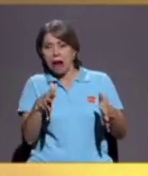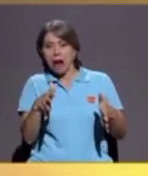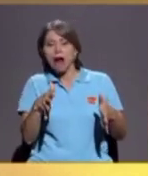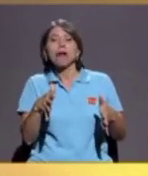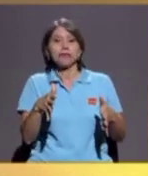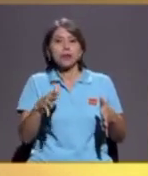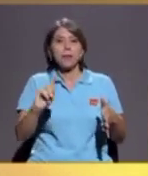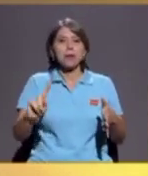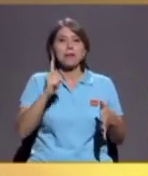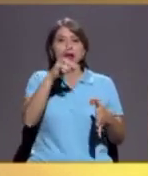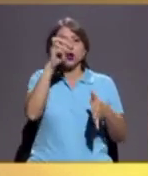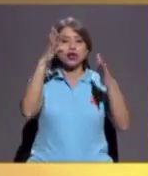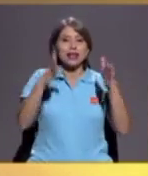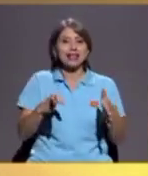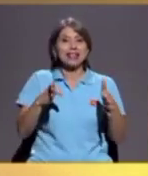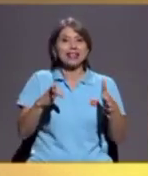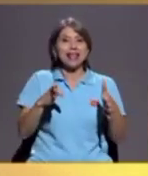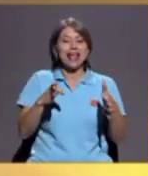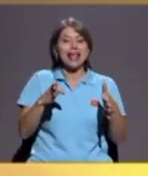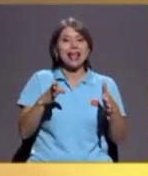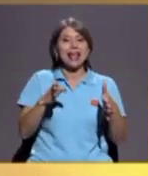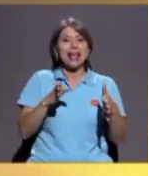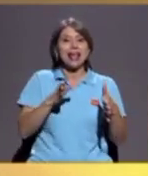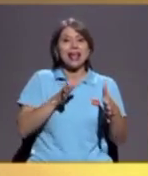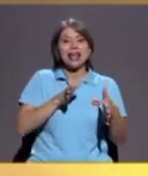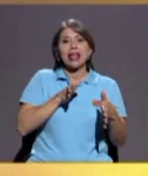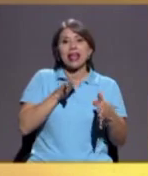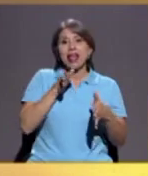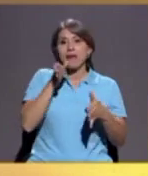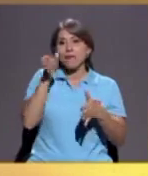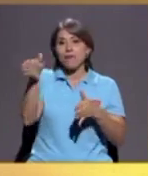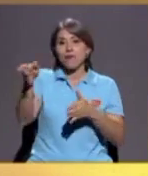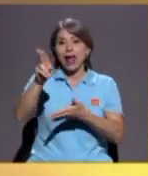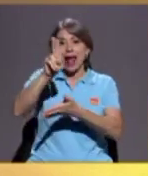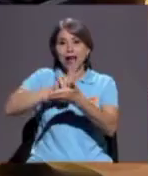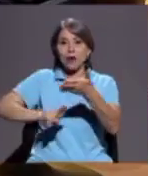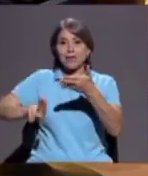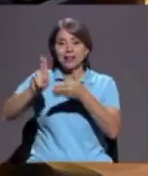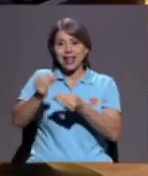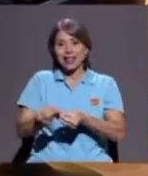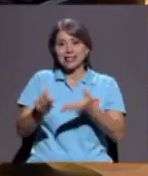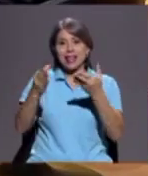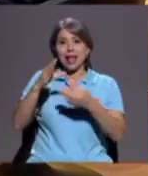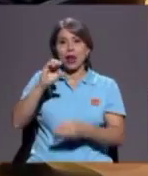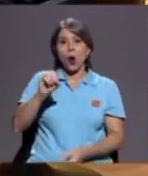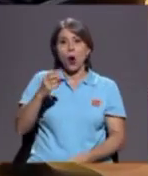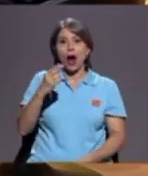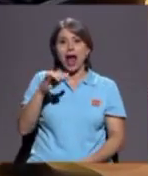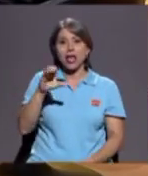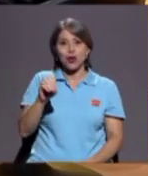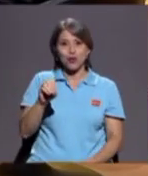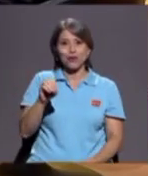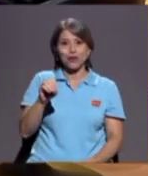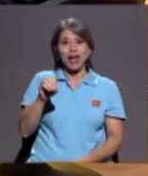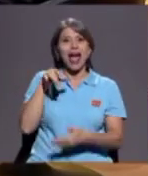primer costarricense que fue a estudiar economía a la Universidad Estatal de Ohio,